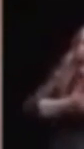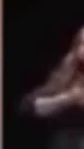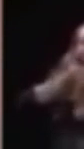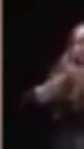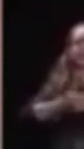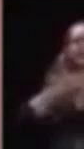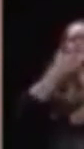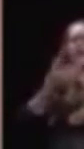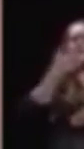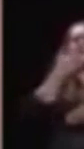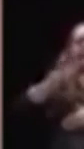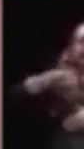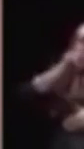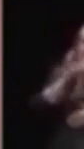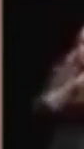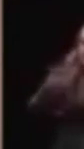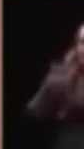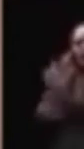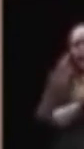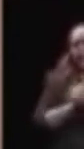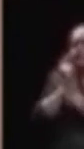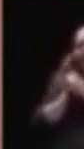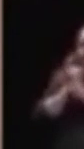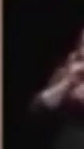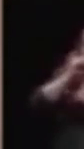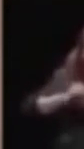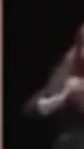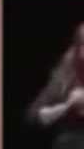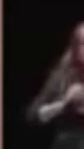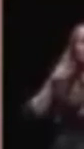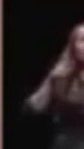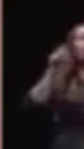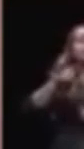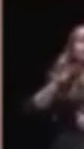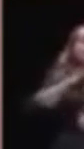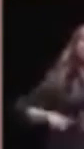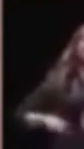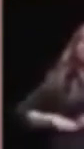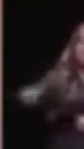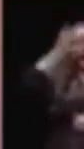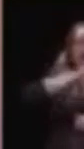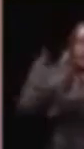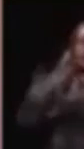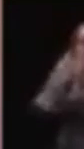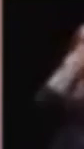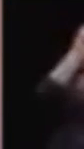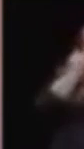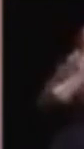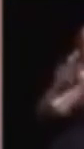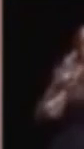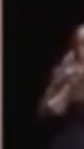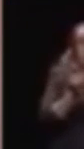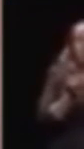consistencia, planeación e inteligencia, bajo la dirección de la Jefatura de Gobierno y el Secretario de